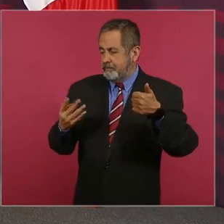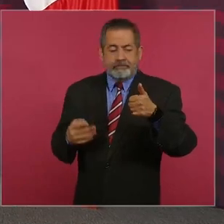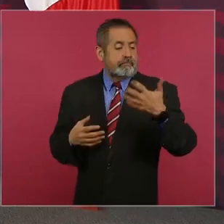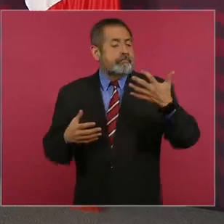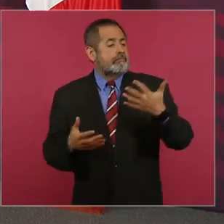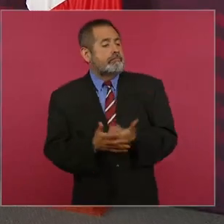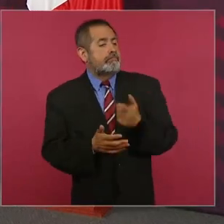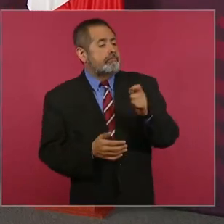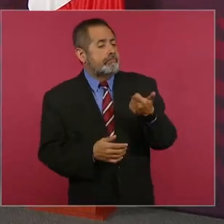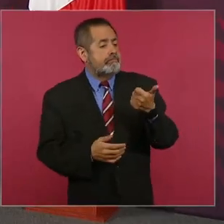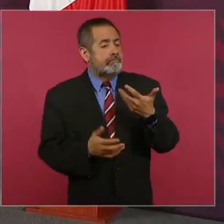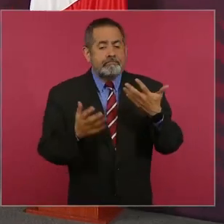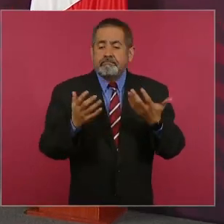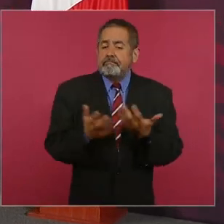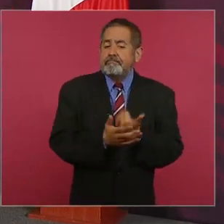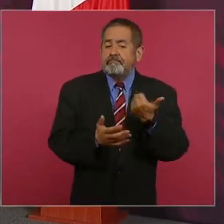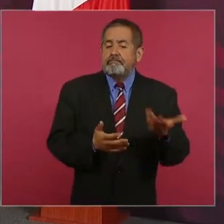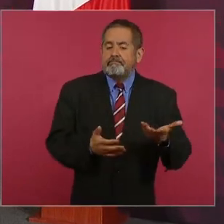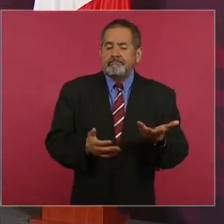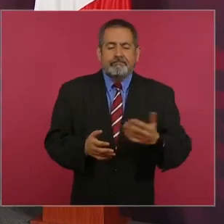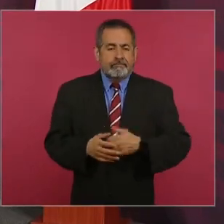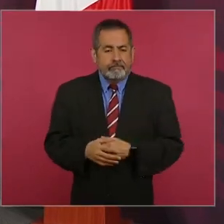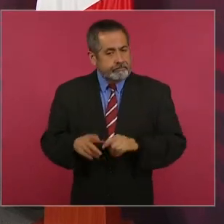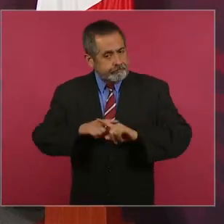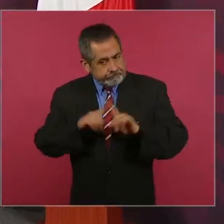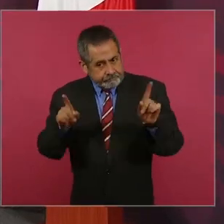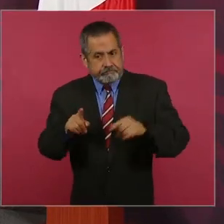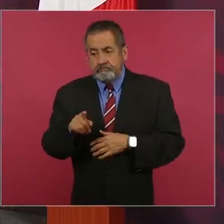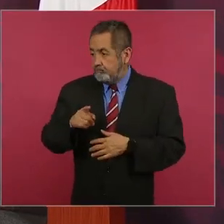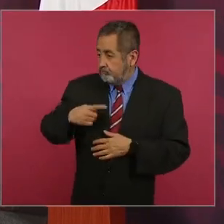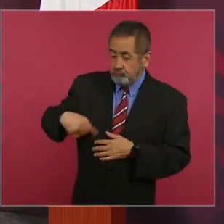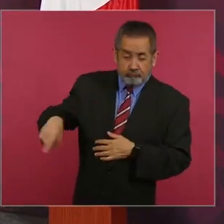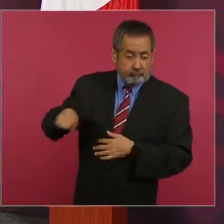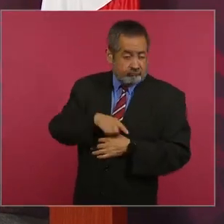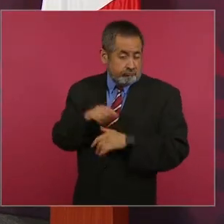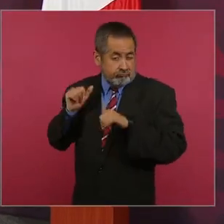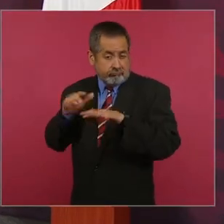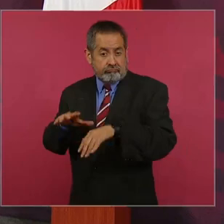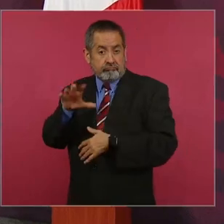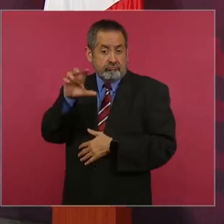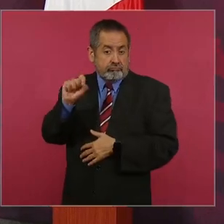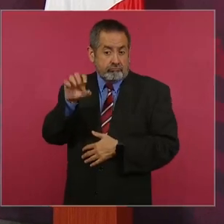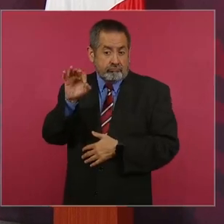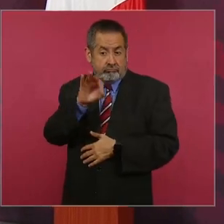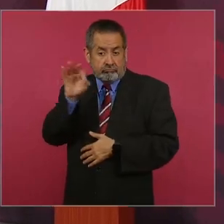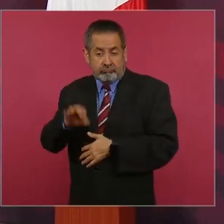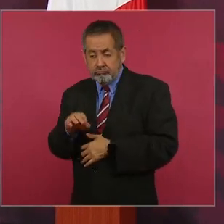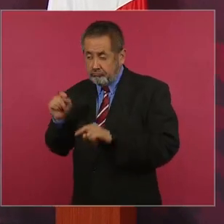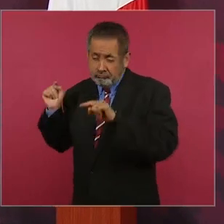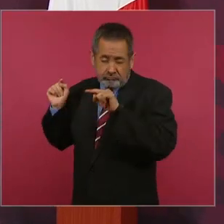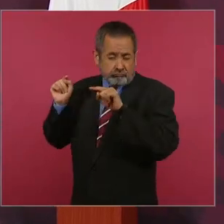cuando vota el 60% ya no les alcanza